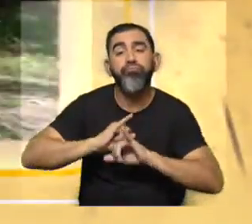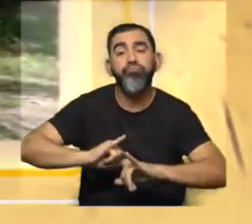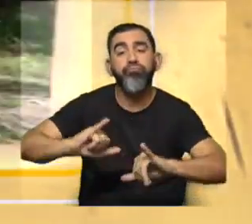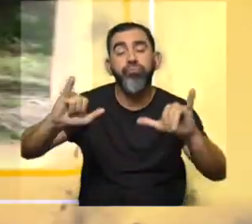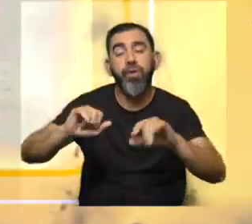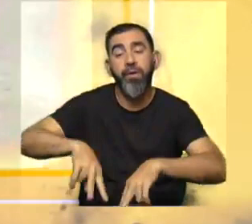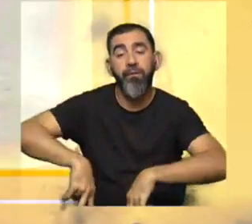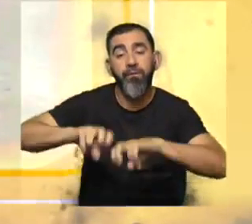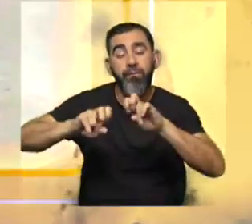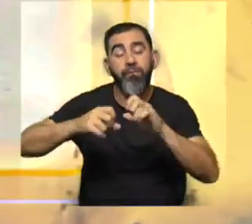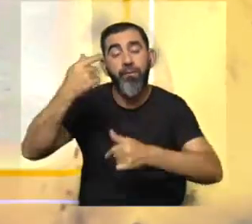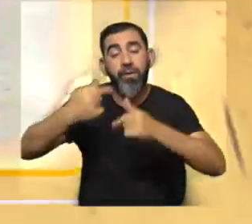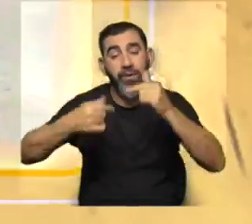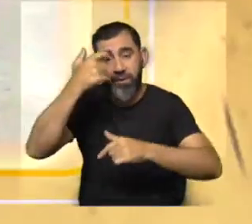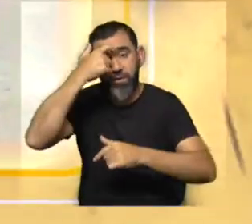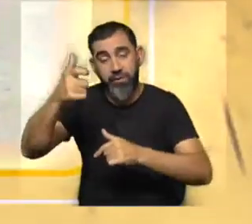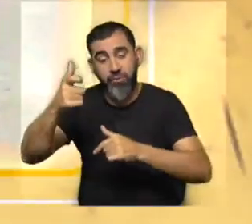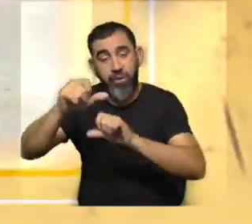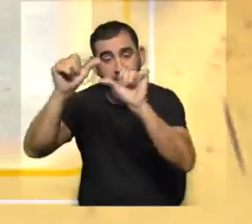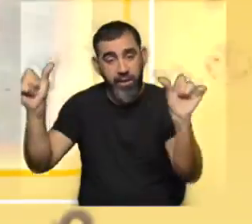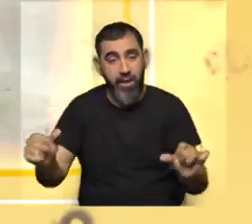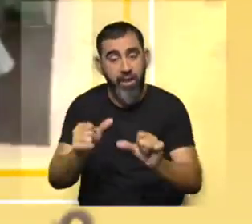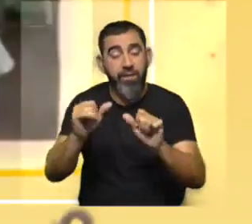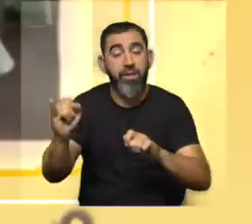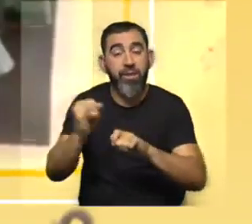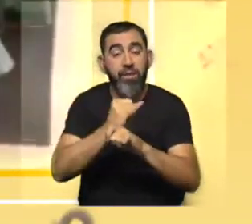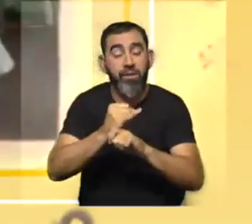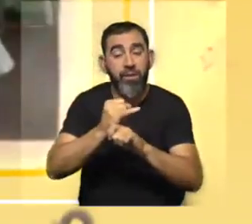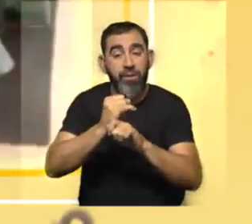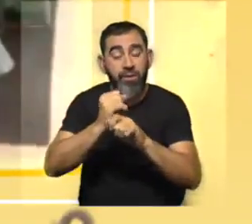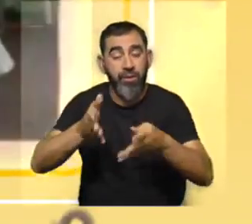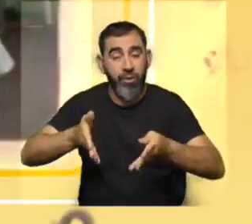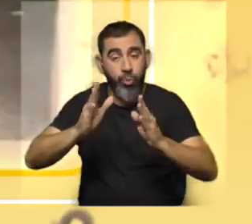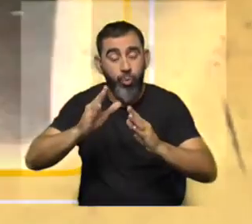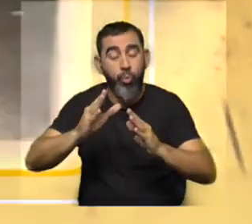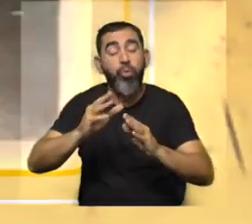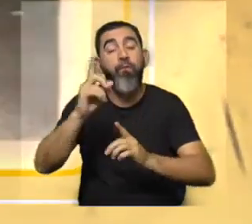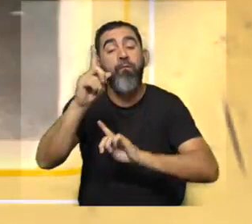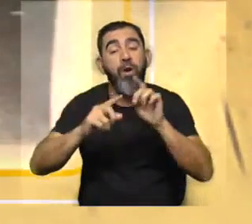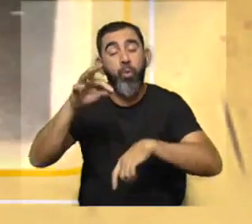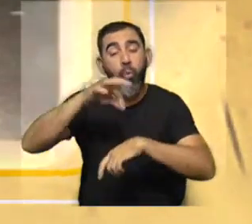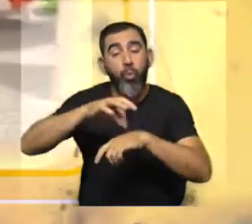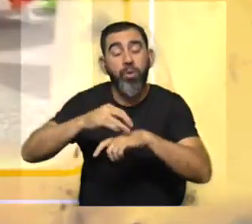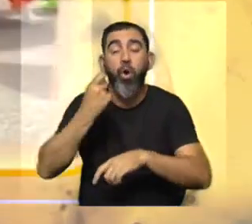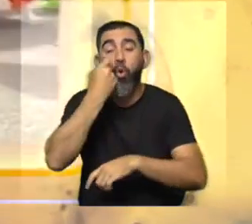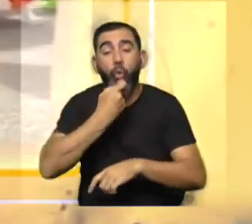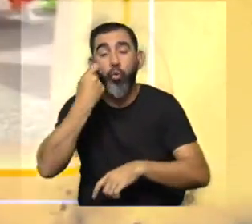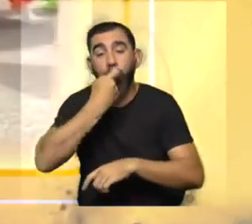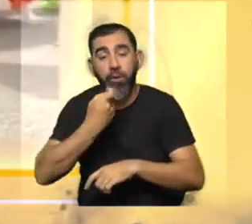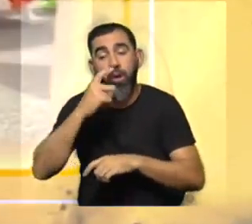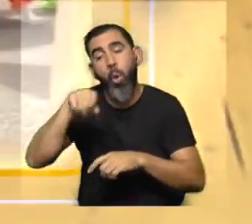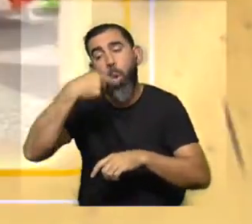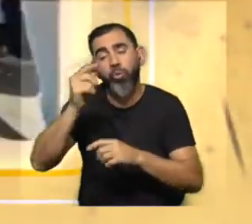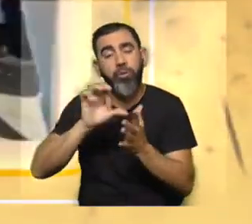de las investigaciones científicas que realizan el Instituto de Higiene, las Facultades de Medicina y Odontología y